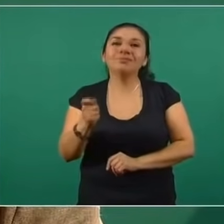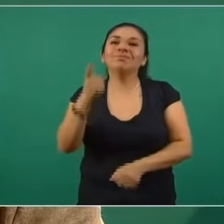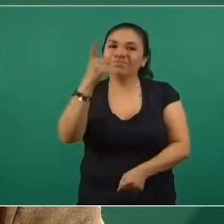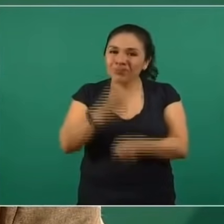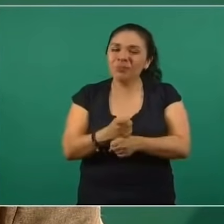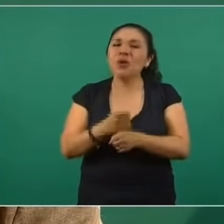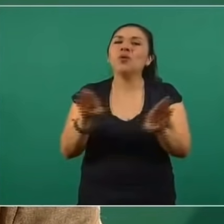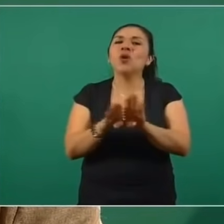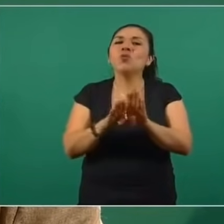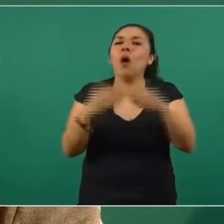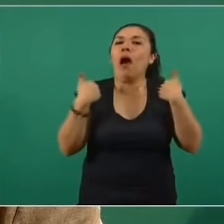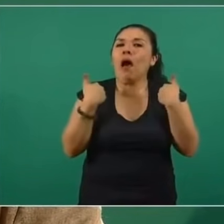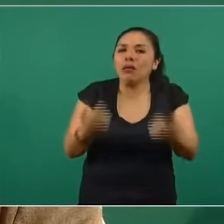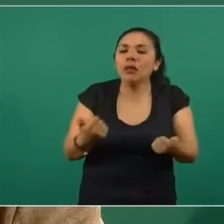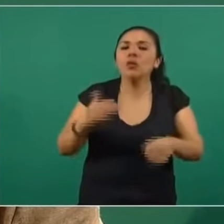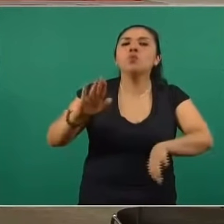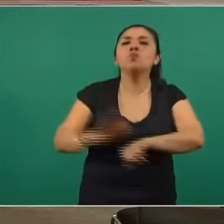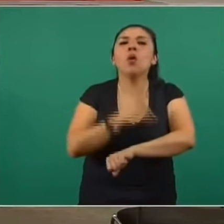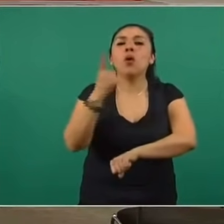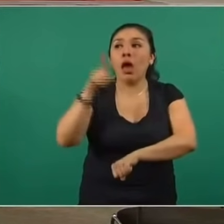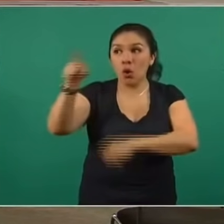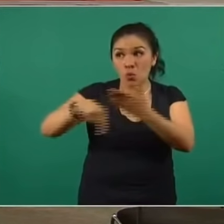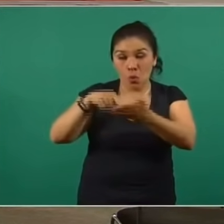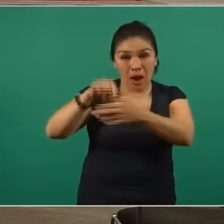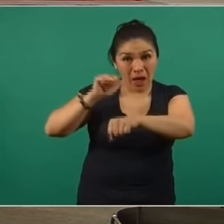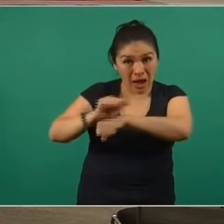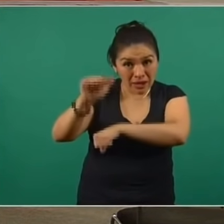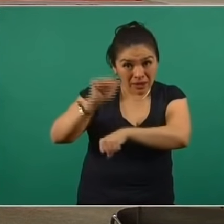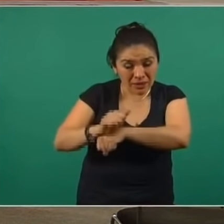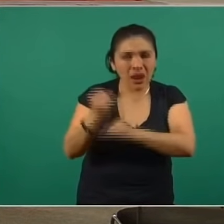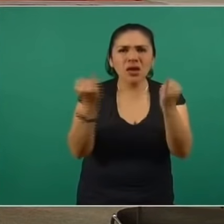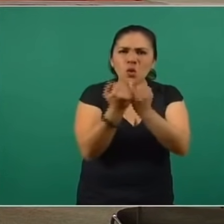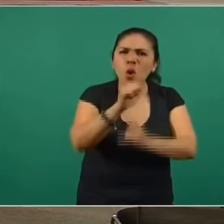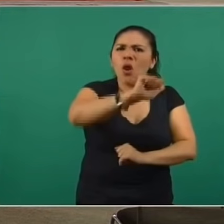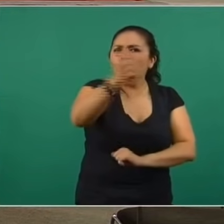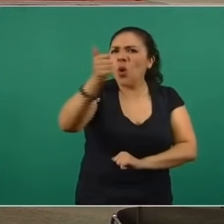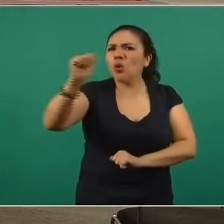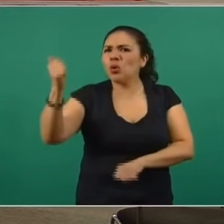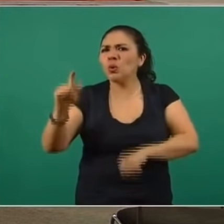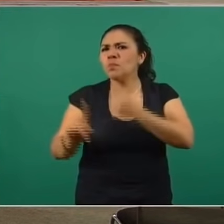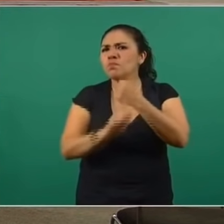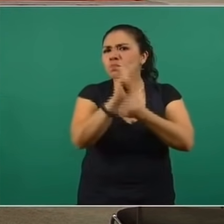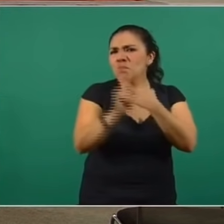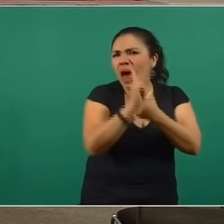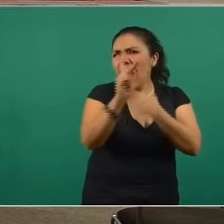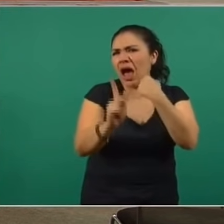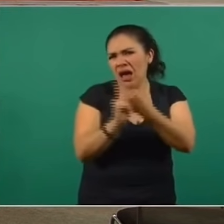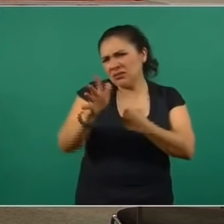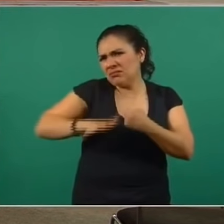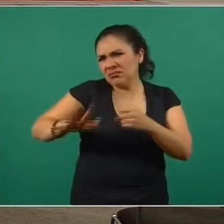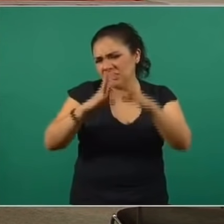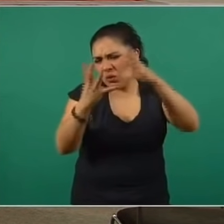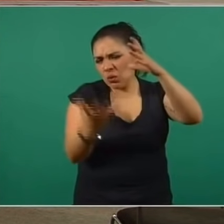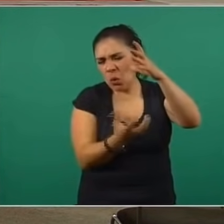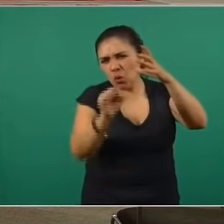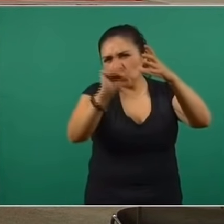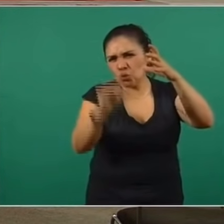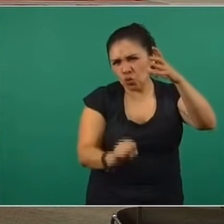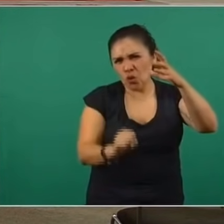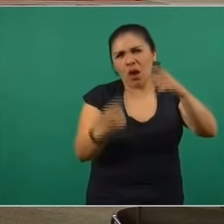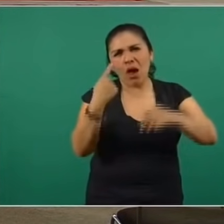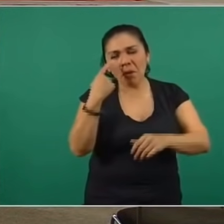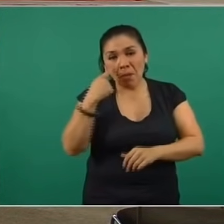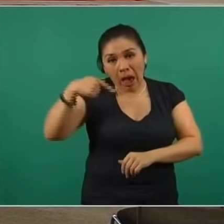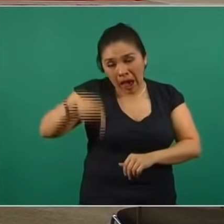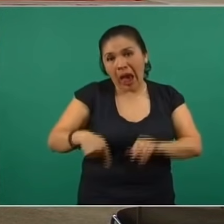principales explicaciones por las que no solamente en Argentina, sino en varios países del cono sur, en América,